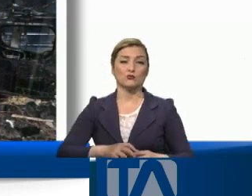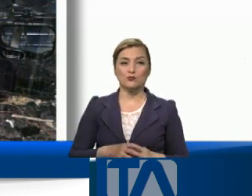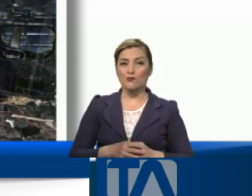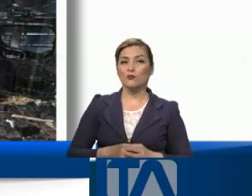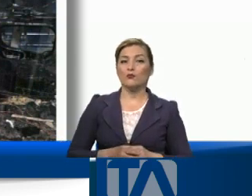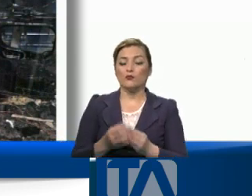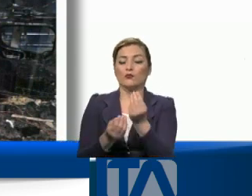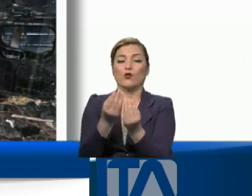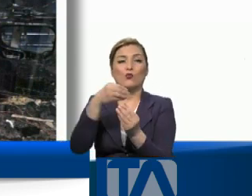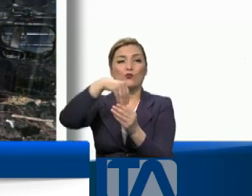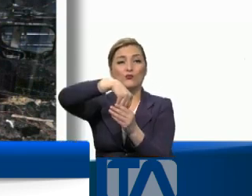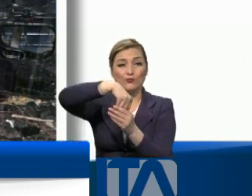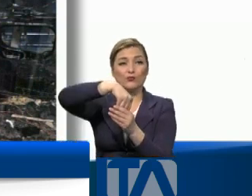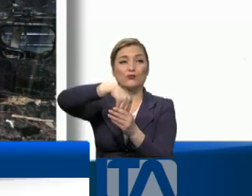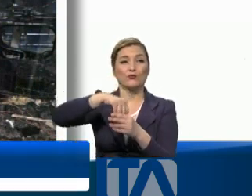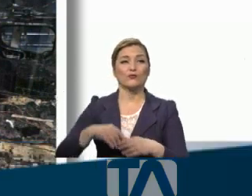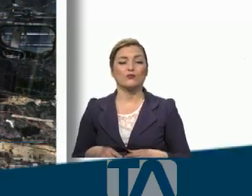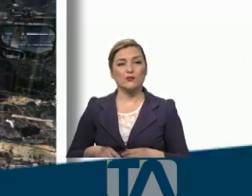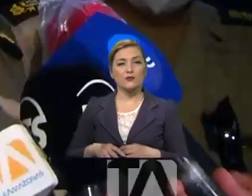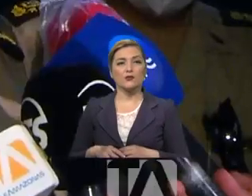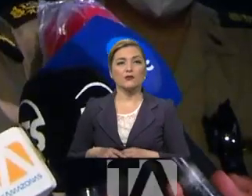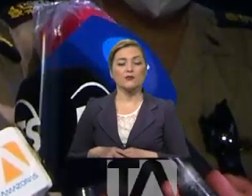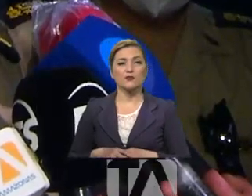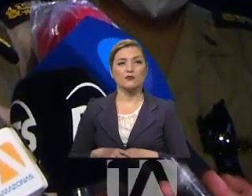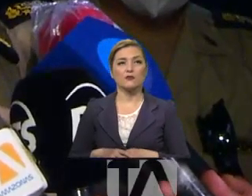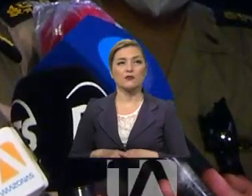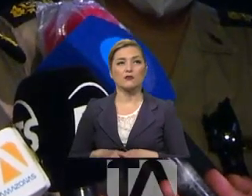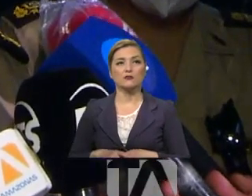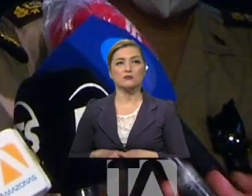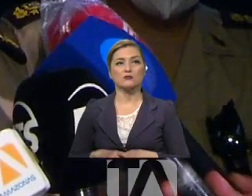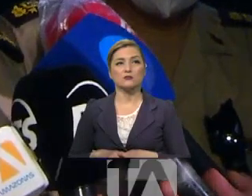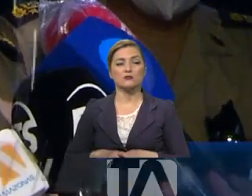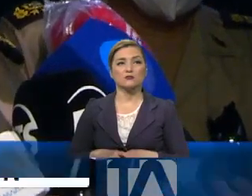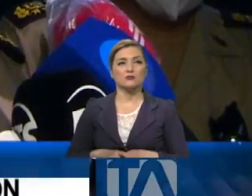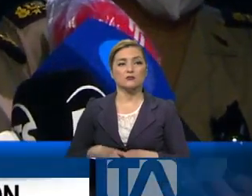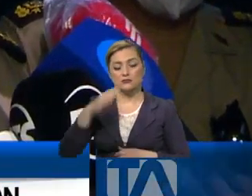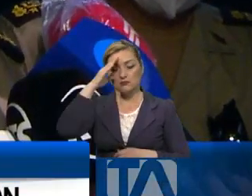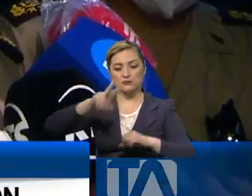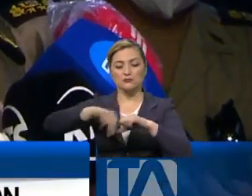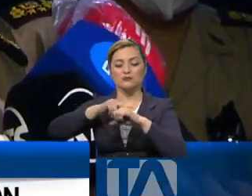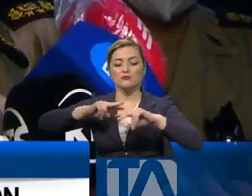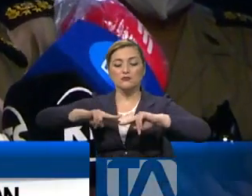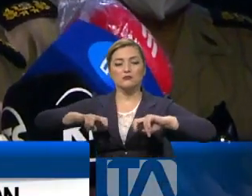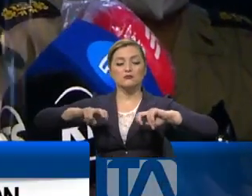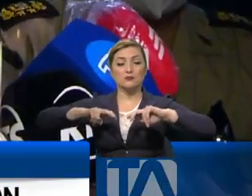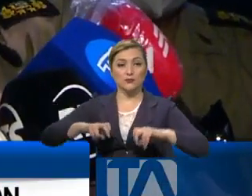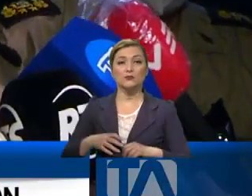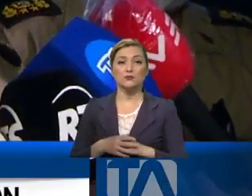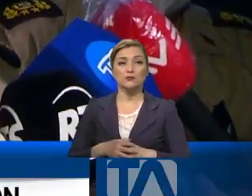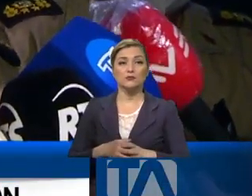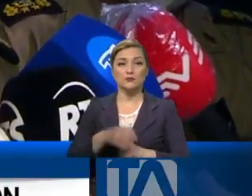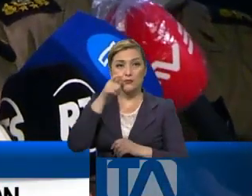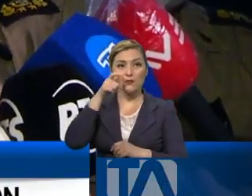Está incinerado en su interior, indica el comunicado. El servicio investigativo de la Policía Nacional adelanta las acciones conjuntamente